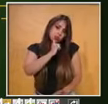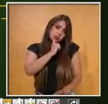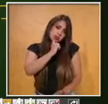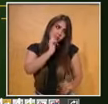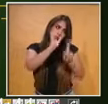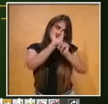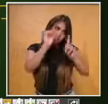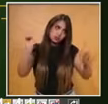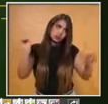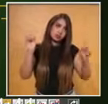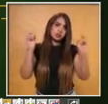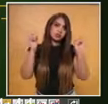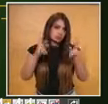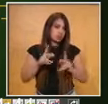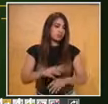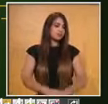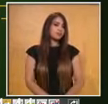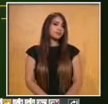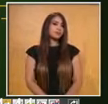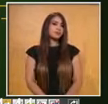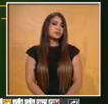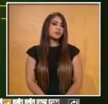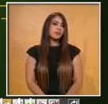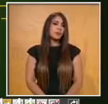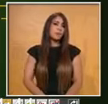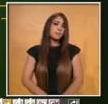a trabajar en este momento.